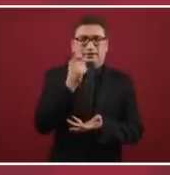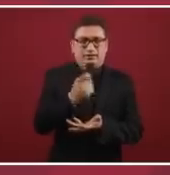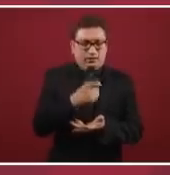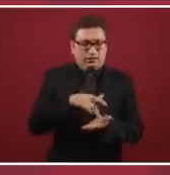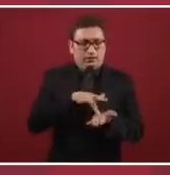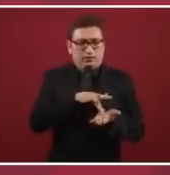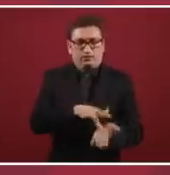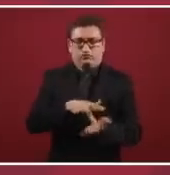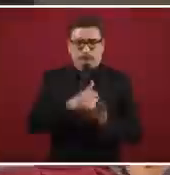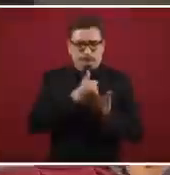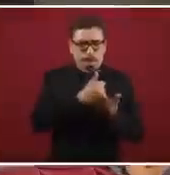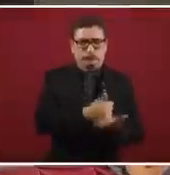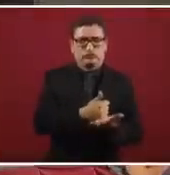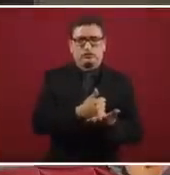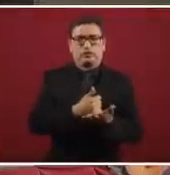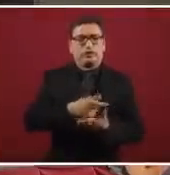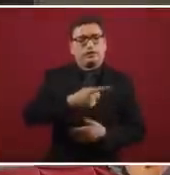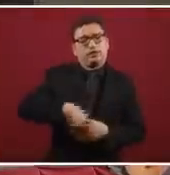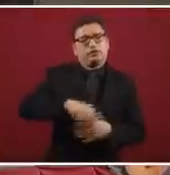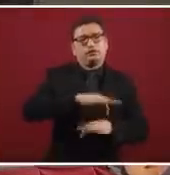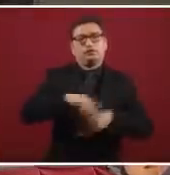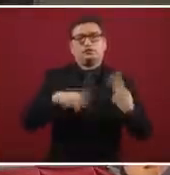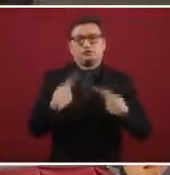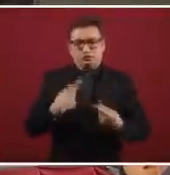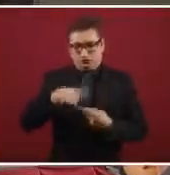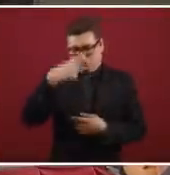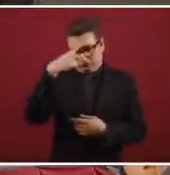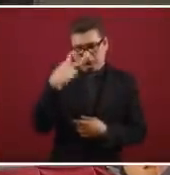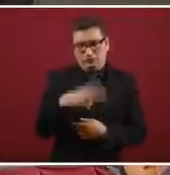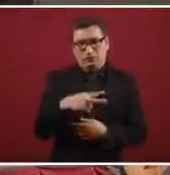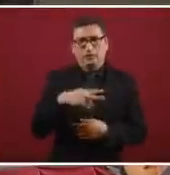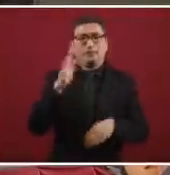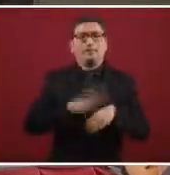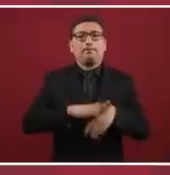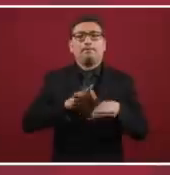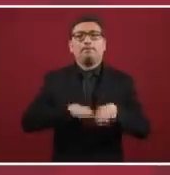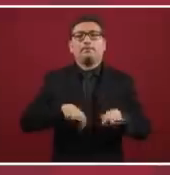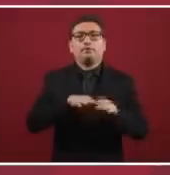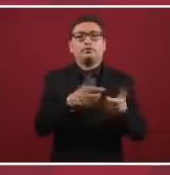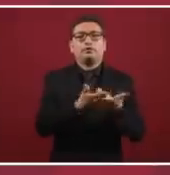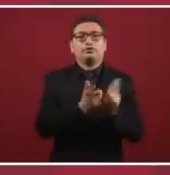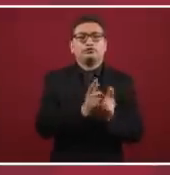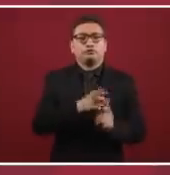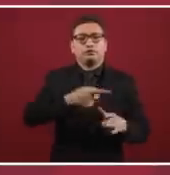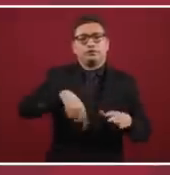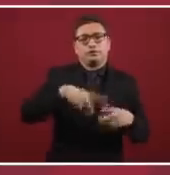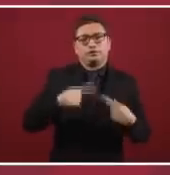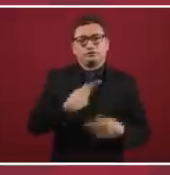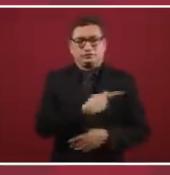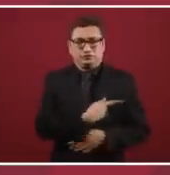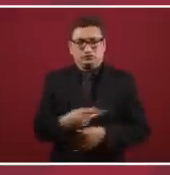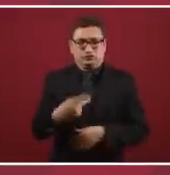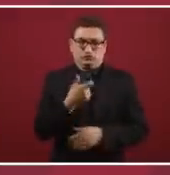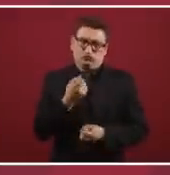a los mexicanos, sobre todo a los pobres, como nunca en la historia.